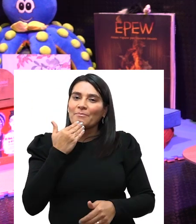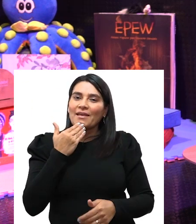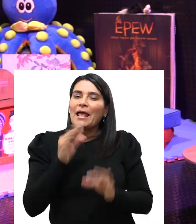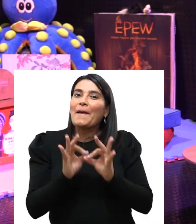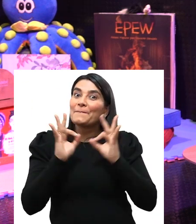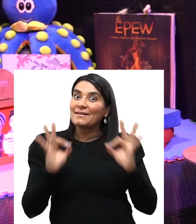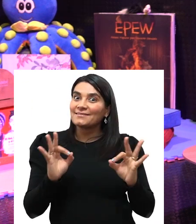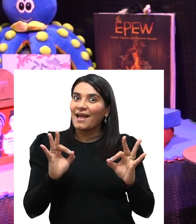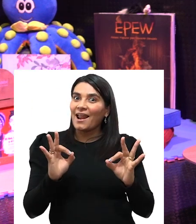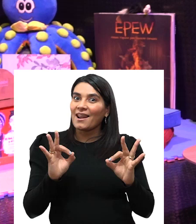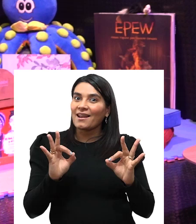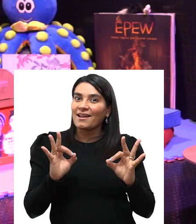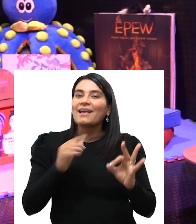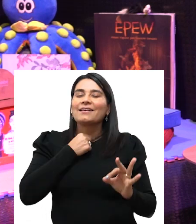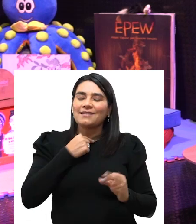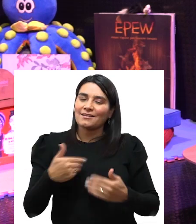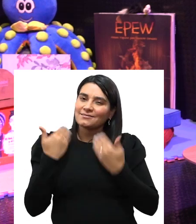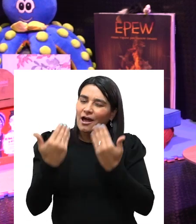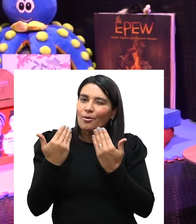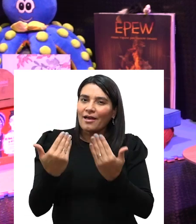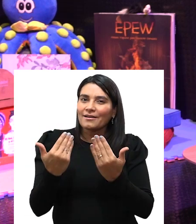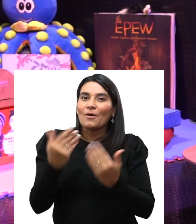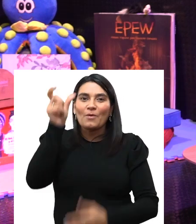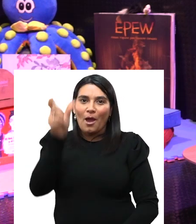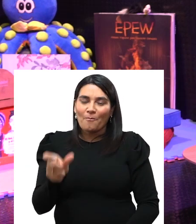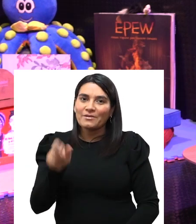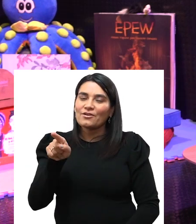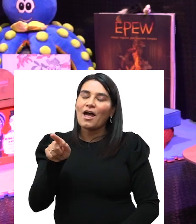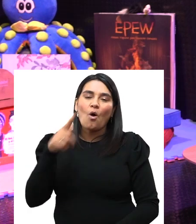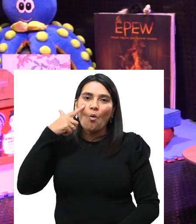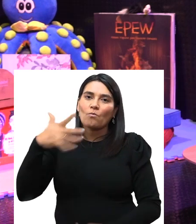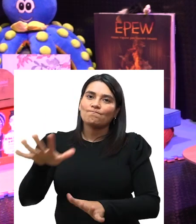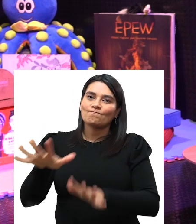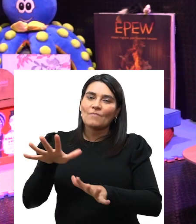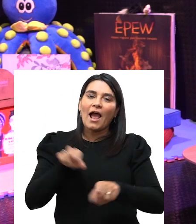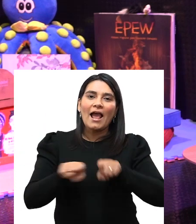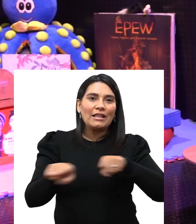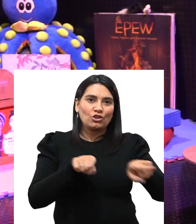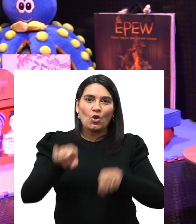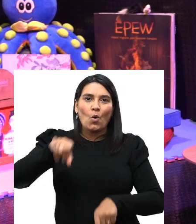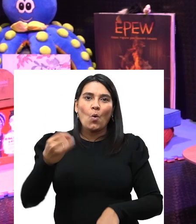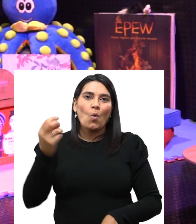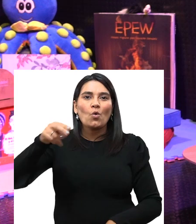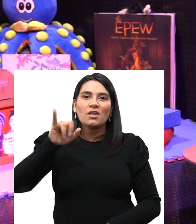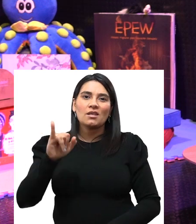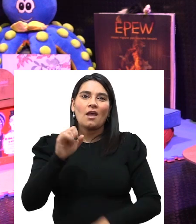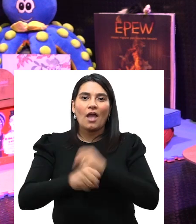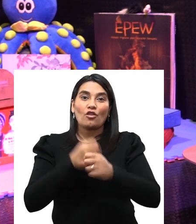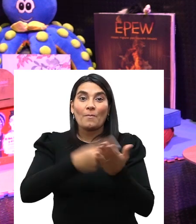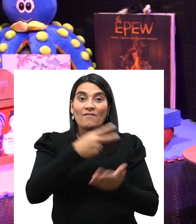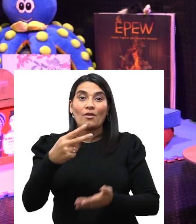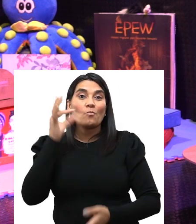especial, quisiera saludar a una persona que fue clave en la gestión de Junge en el año 2022, que fue